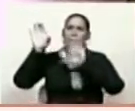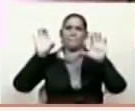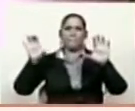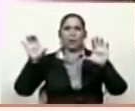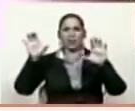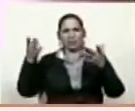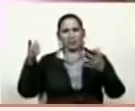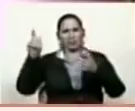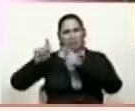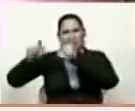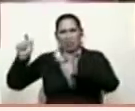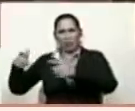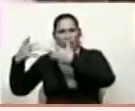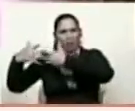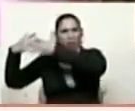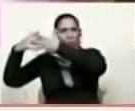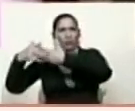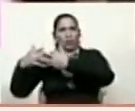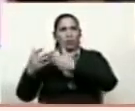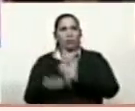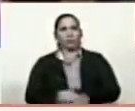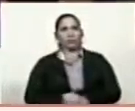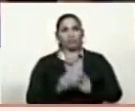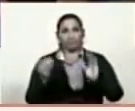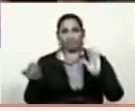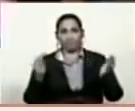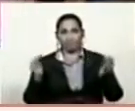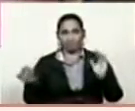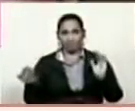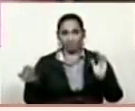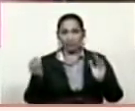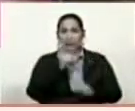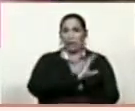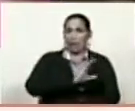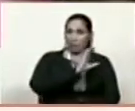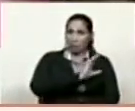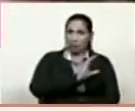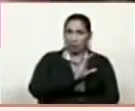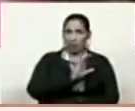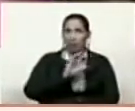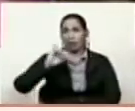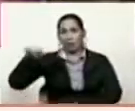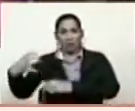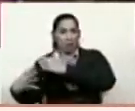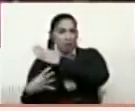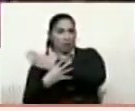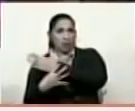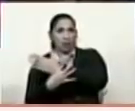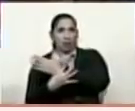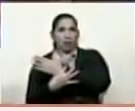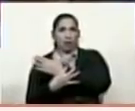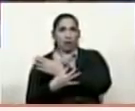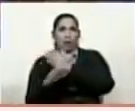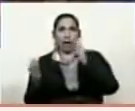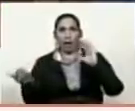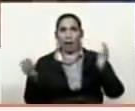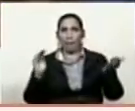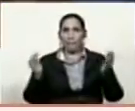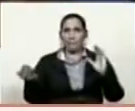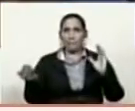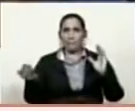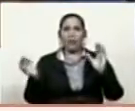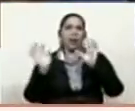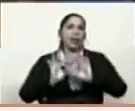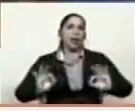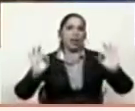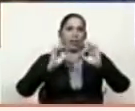diferencia. Ahora, la semejanza es que las dos, la Carmonada y la Guaidonada, ambas terminan en nada,